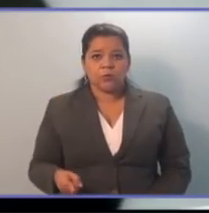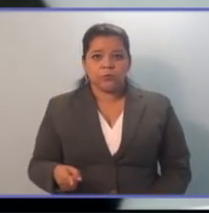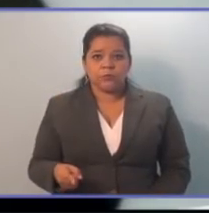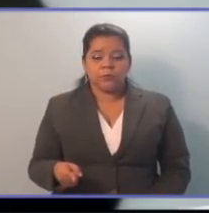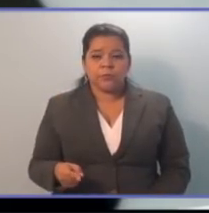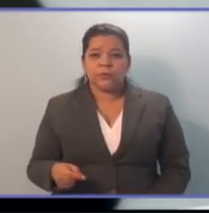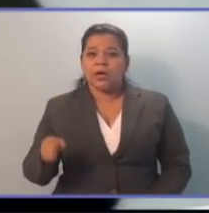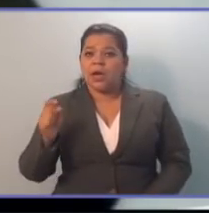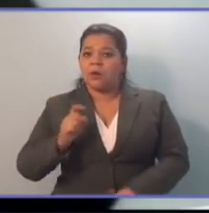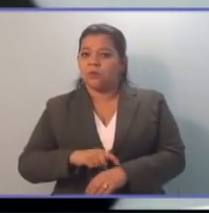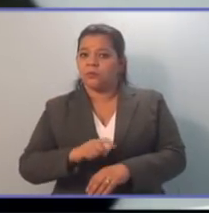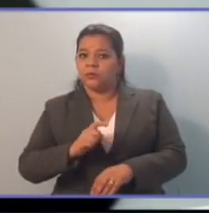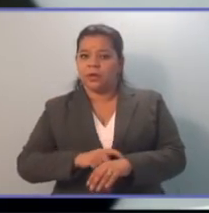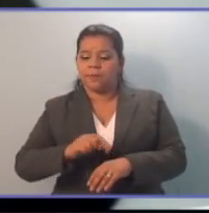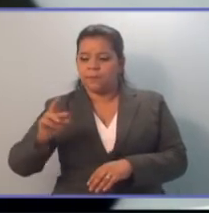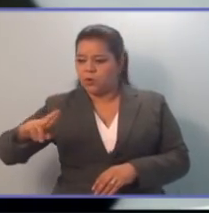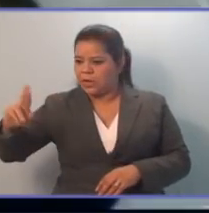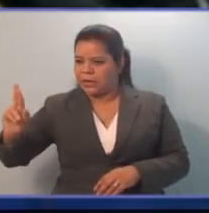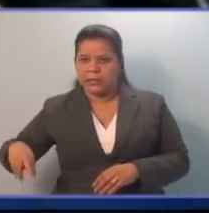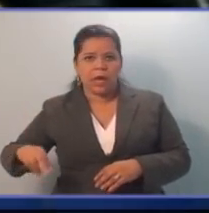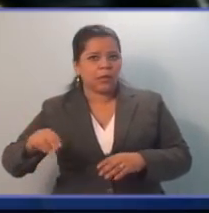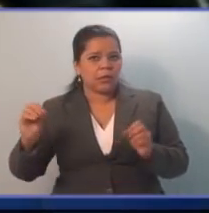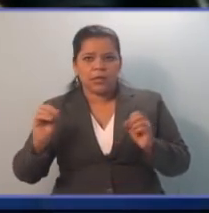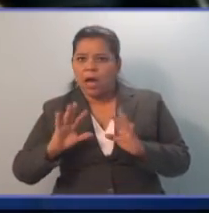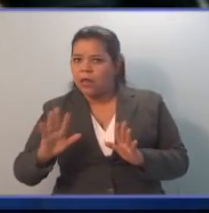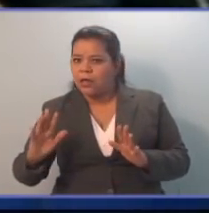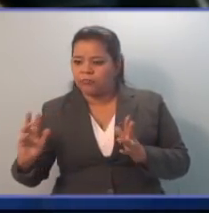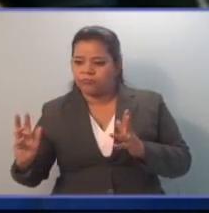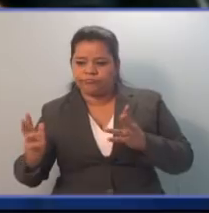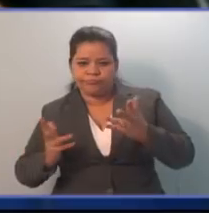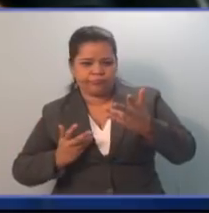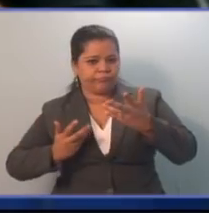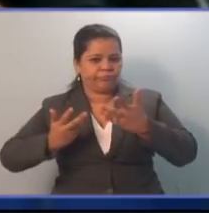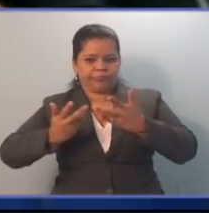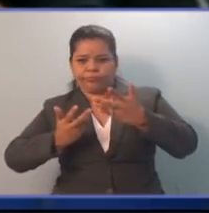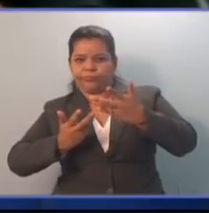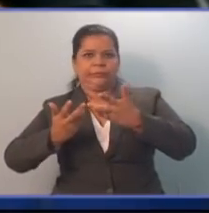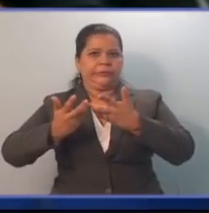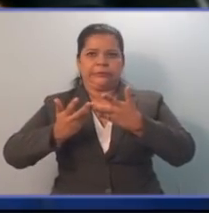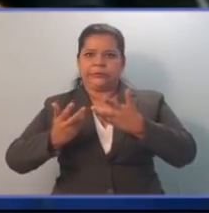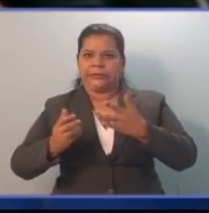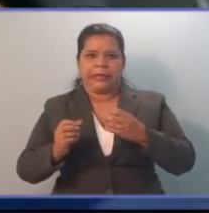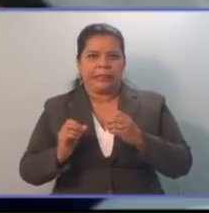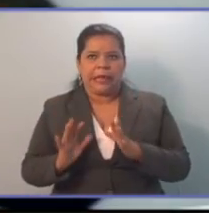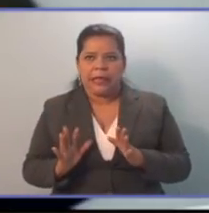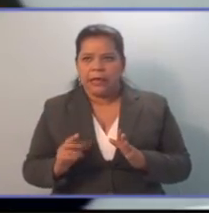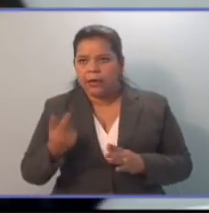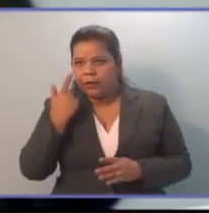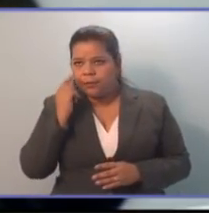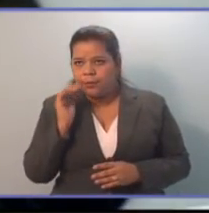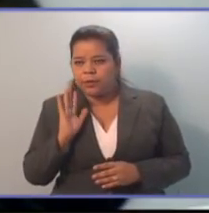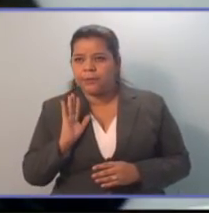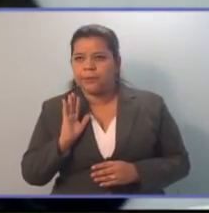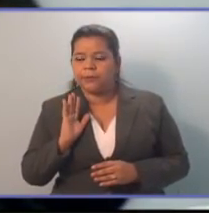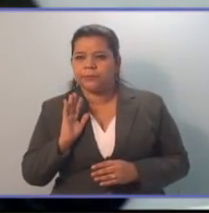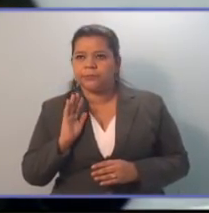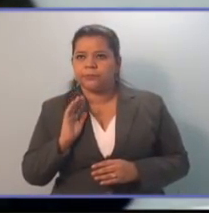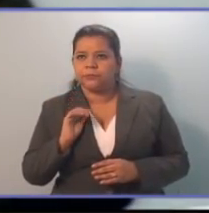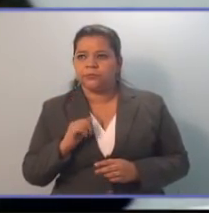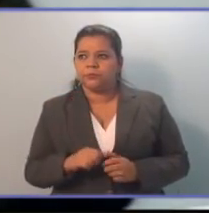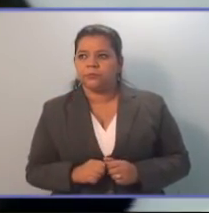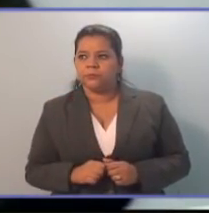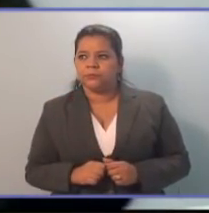no coinciden con la realidad. En otras palabras, cuando ha puesto